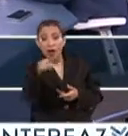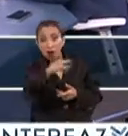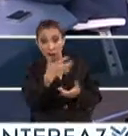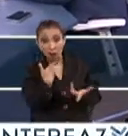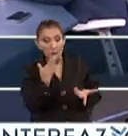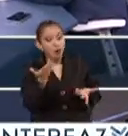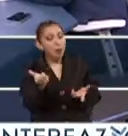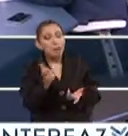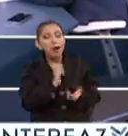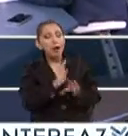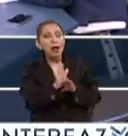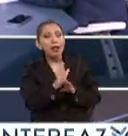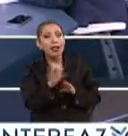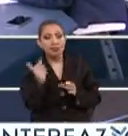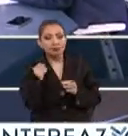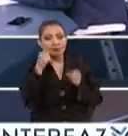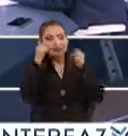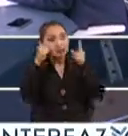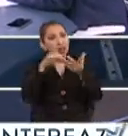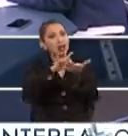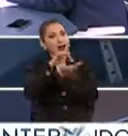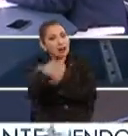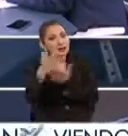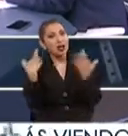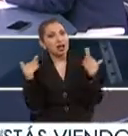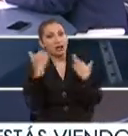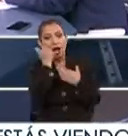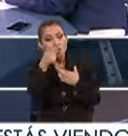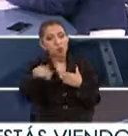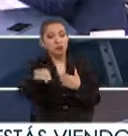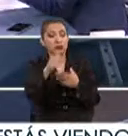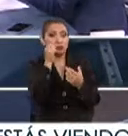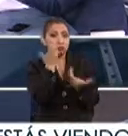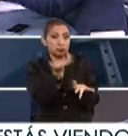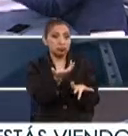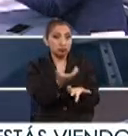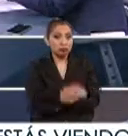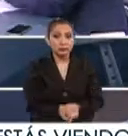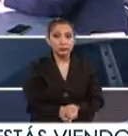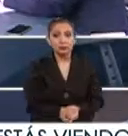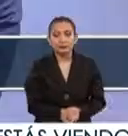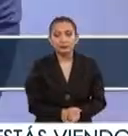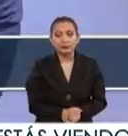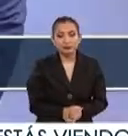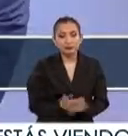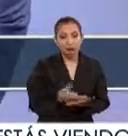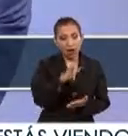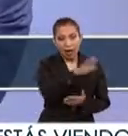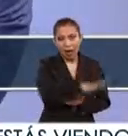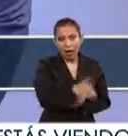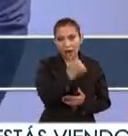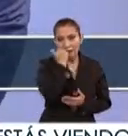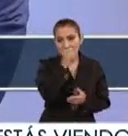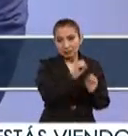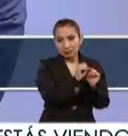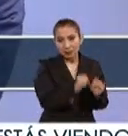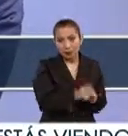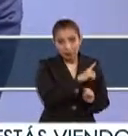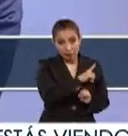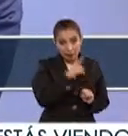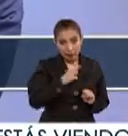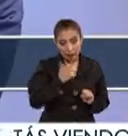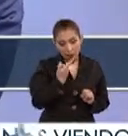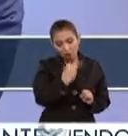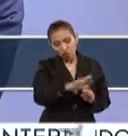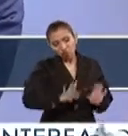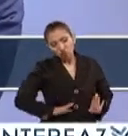mayor dividendo es el aprecio, agradecimiento y admiración de los alumnos. Ahora, el alumno también en este sistema debe tener un